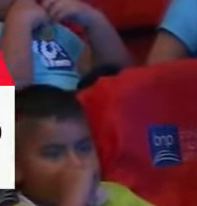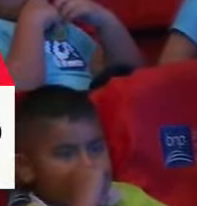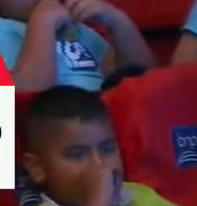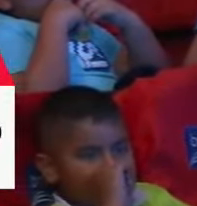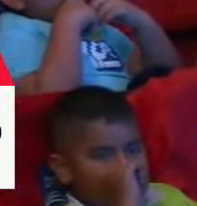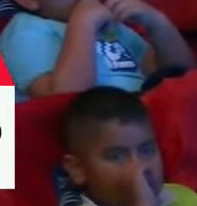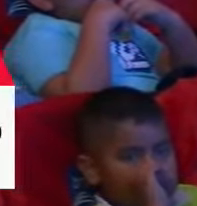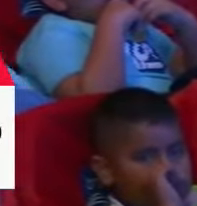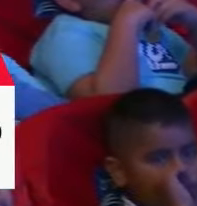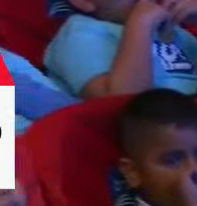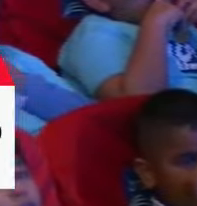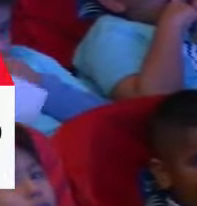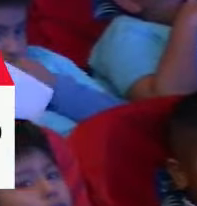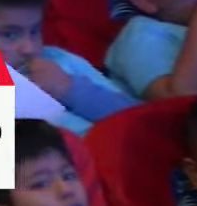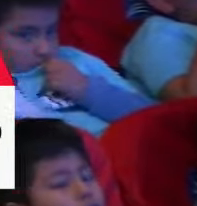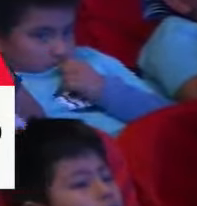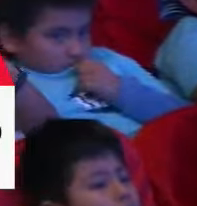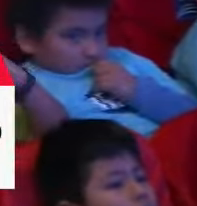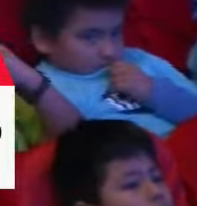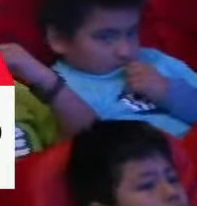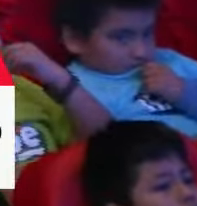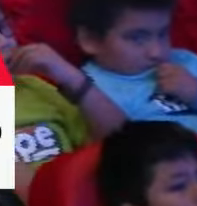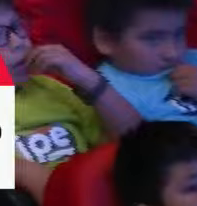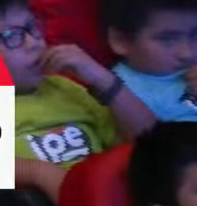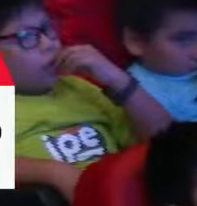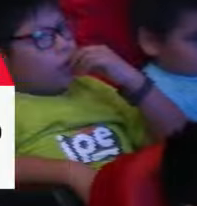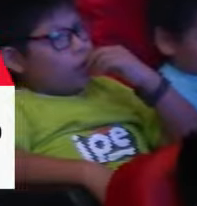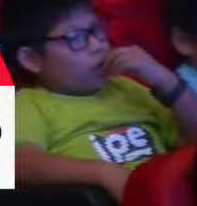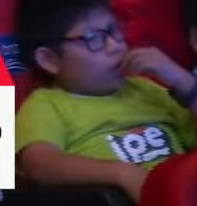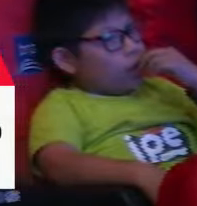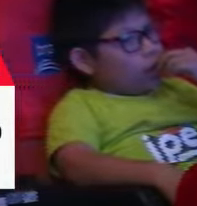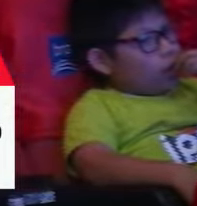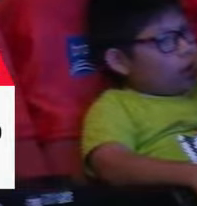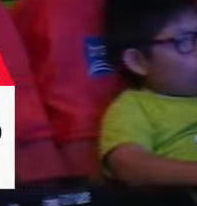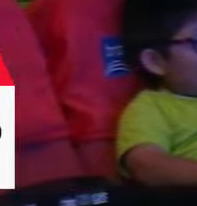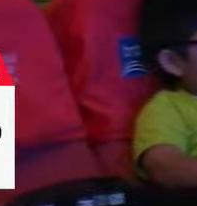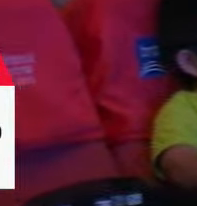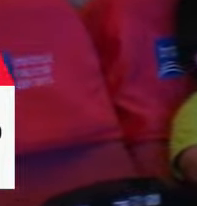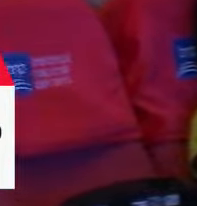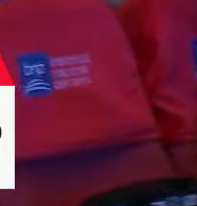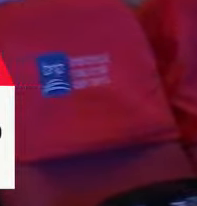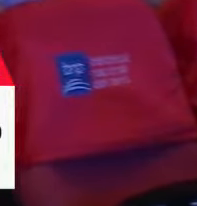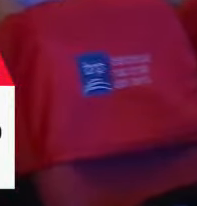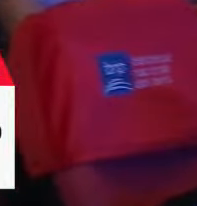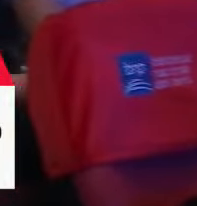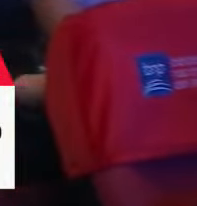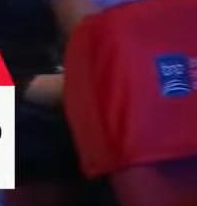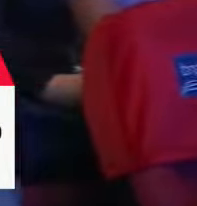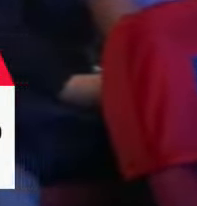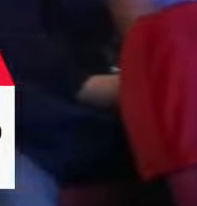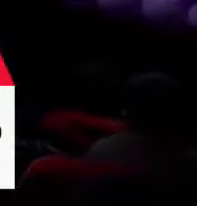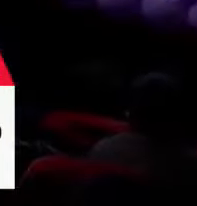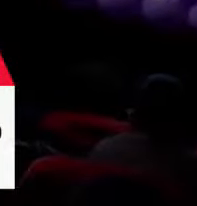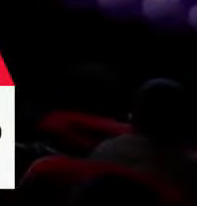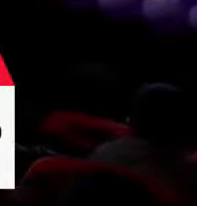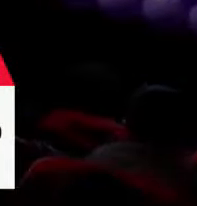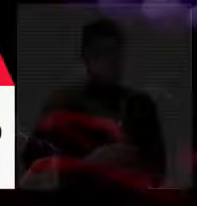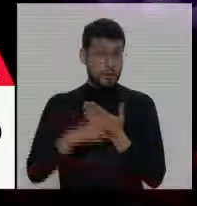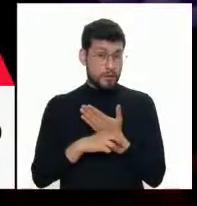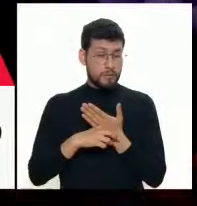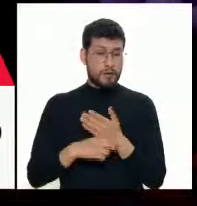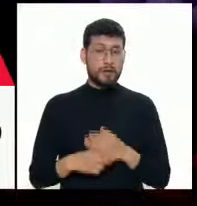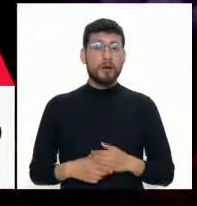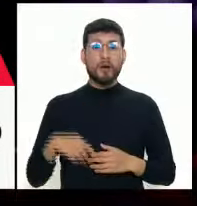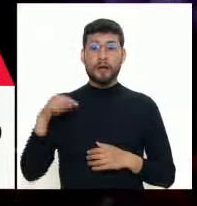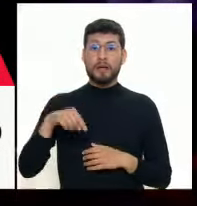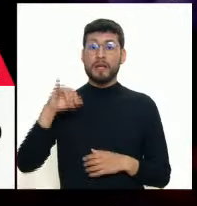el auditorio de la Biblioteca Nacional de Perú. Hay que señalar que el programa